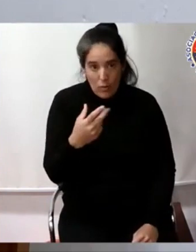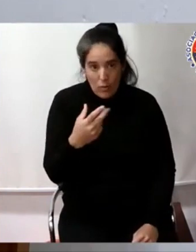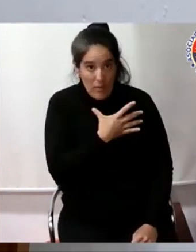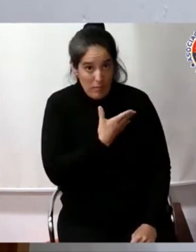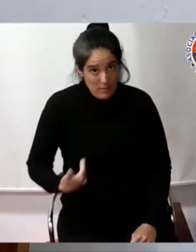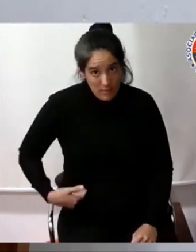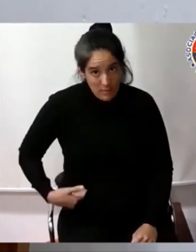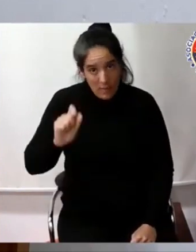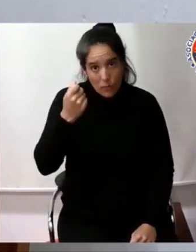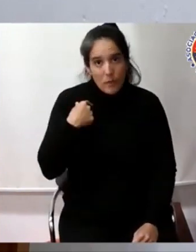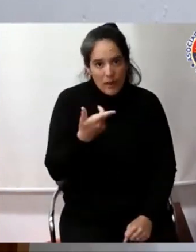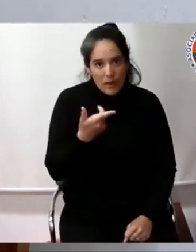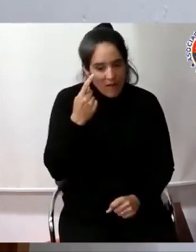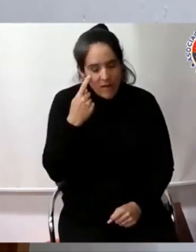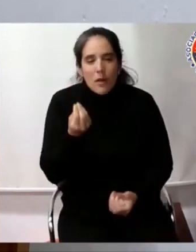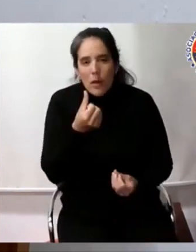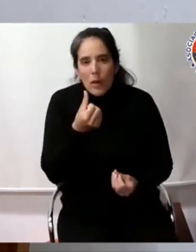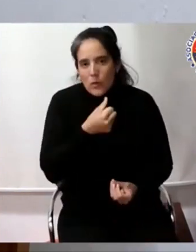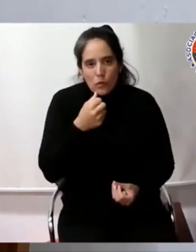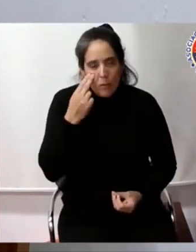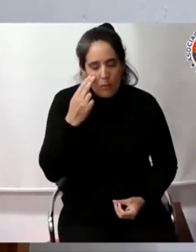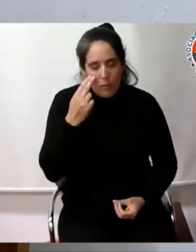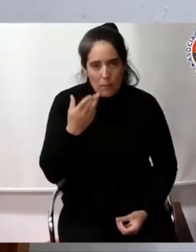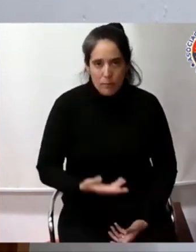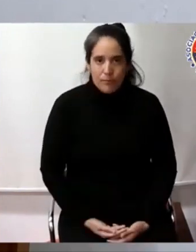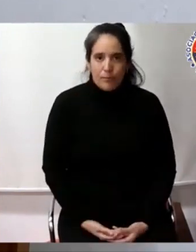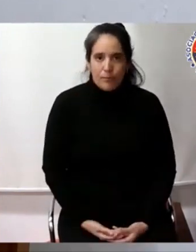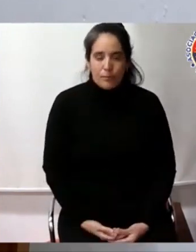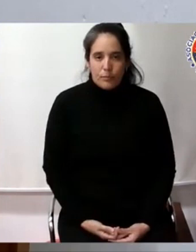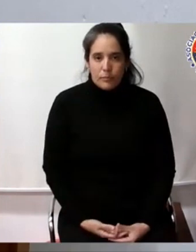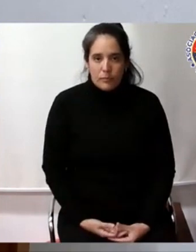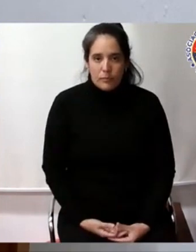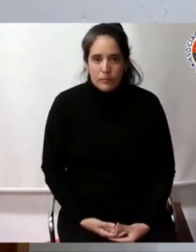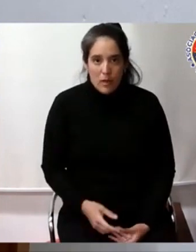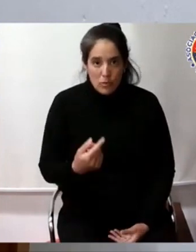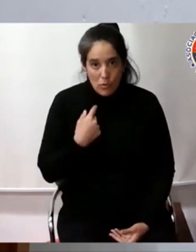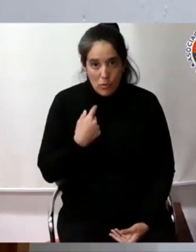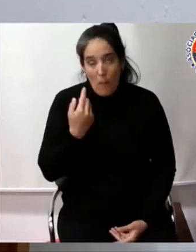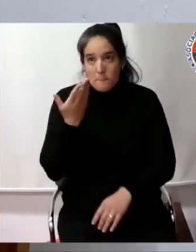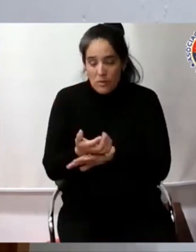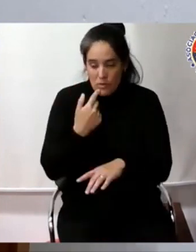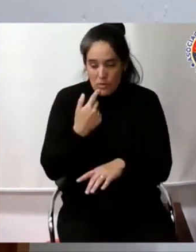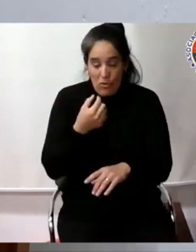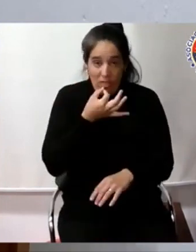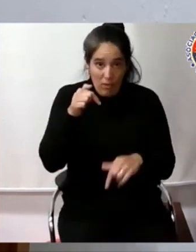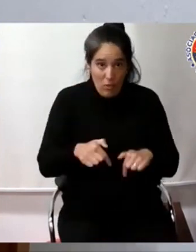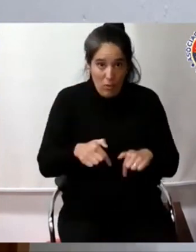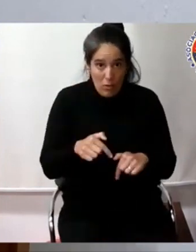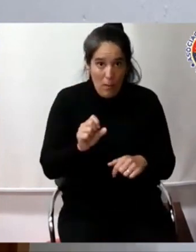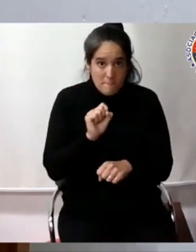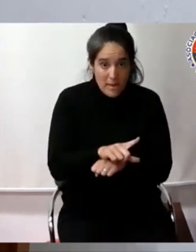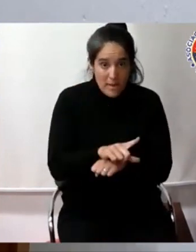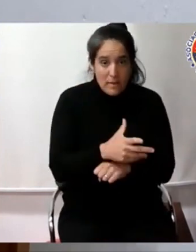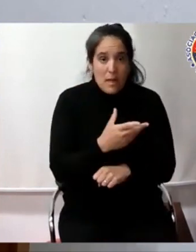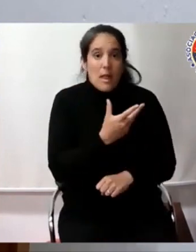efectúe el relevamiento lo antes posible y se soluciona el problema pido mis palabras sean enviadas a la presidencia de